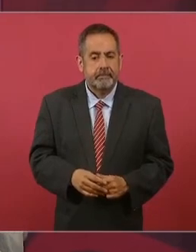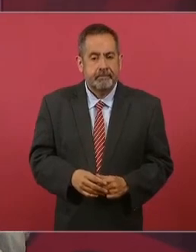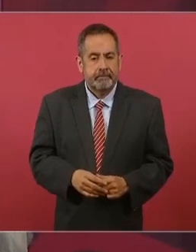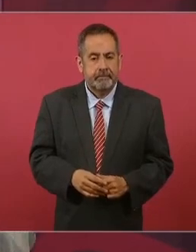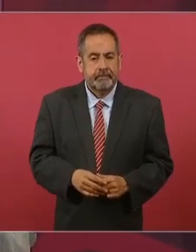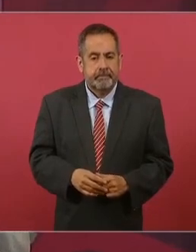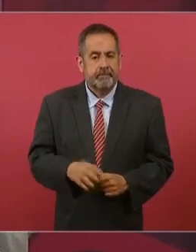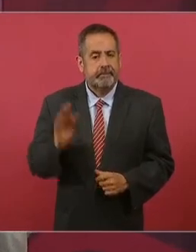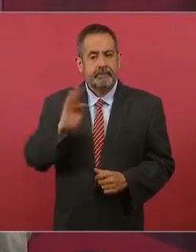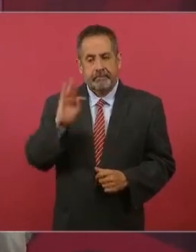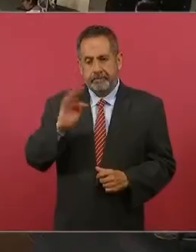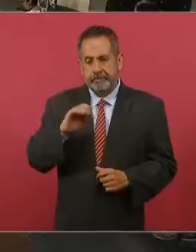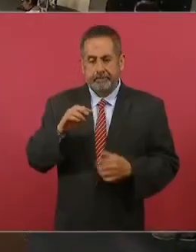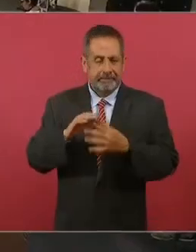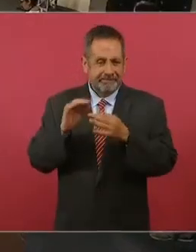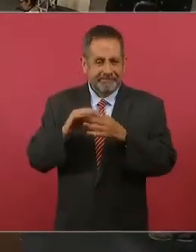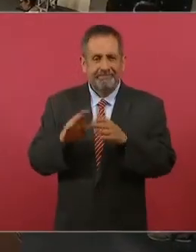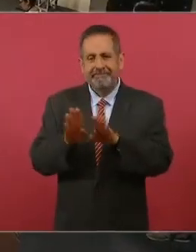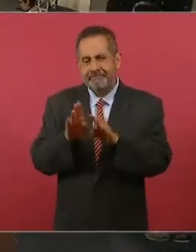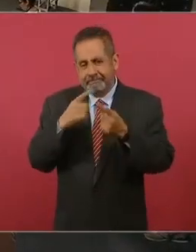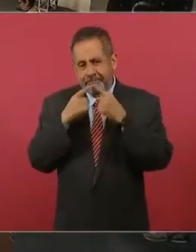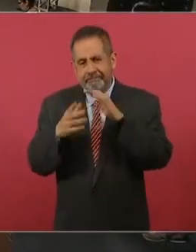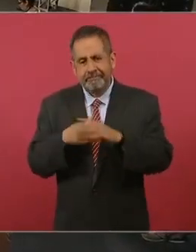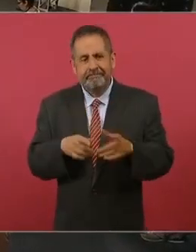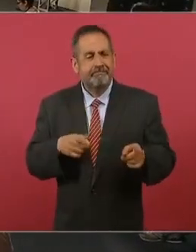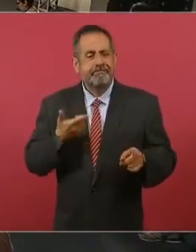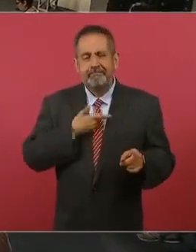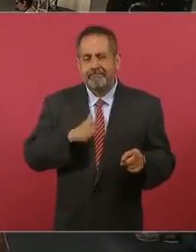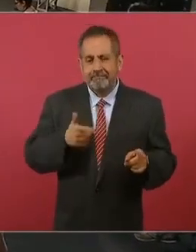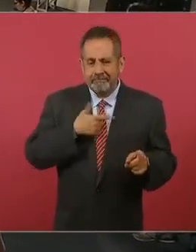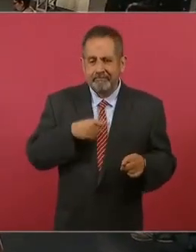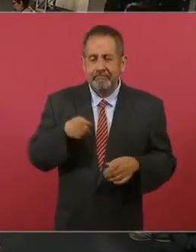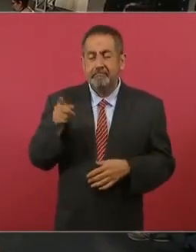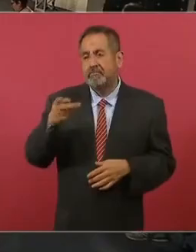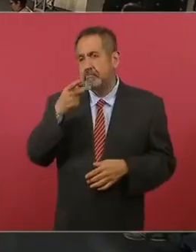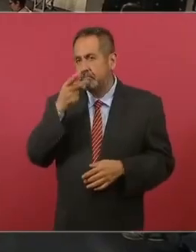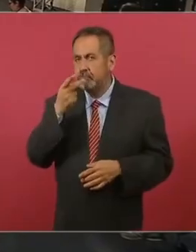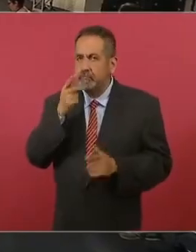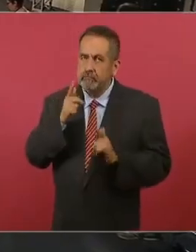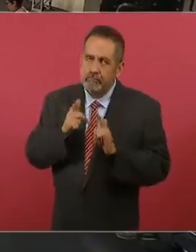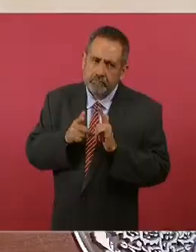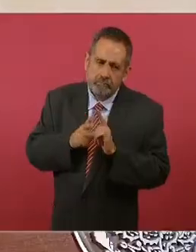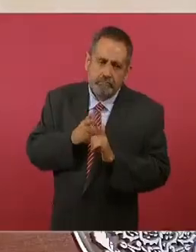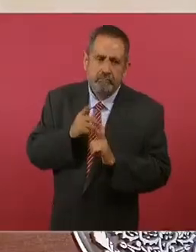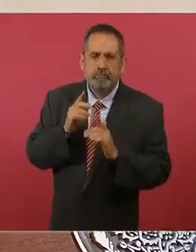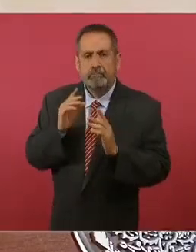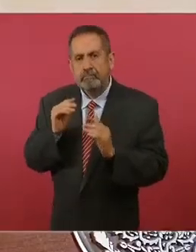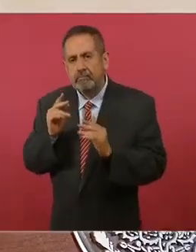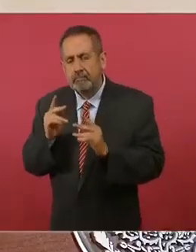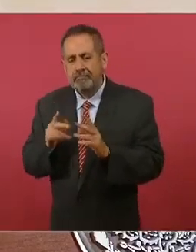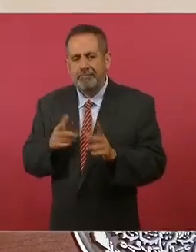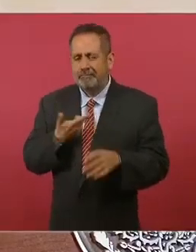de simular de que no les gusta cómo hablo,